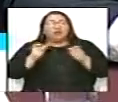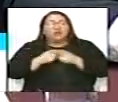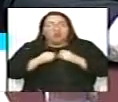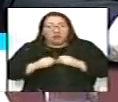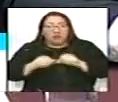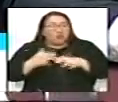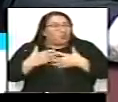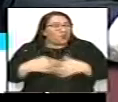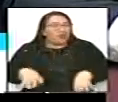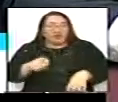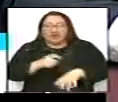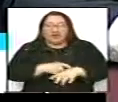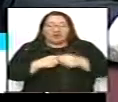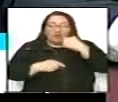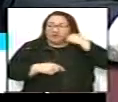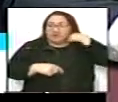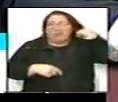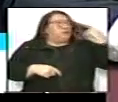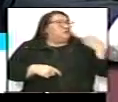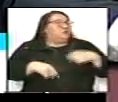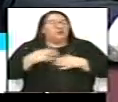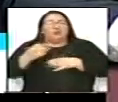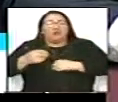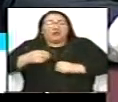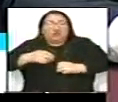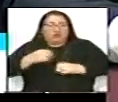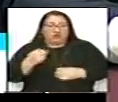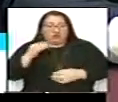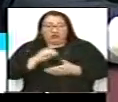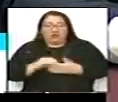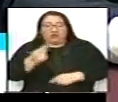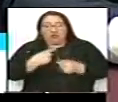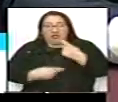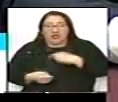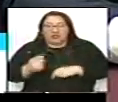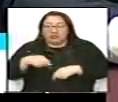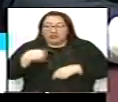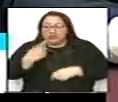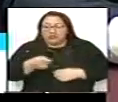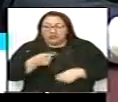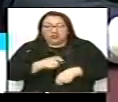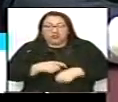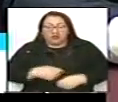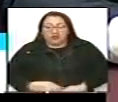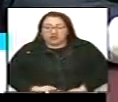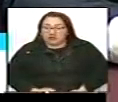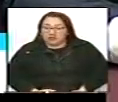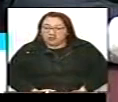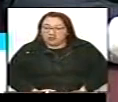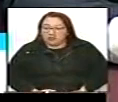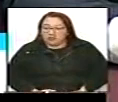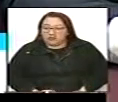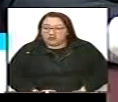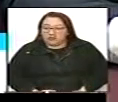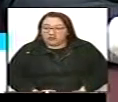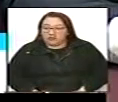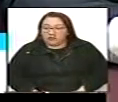sus etapas. No pueden volver a interponerse hasta el siguiente periodo anual de